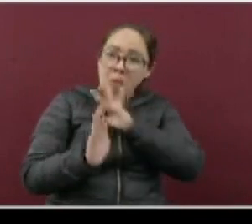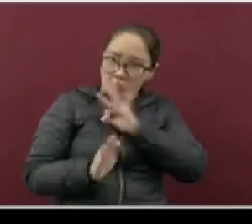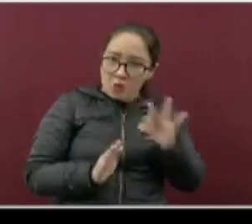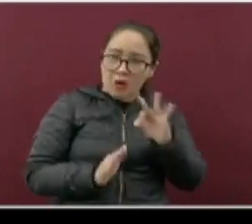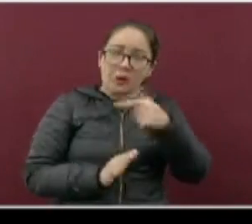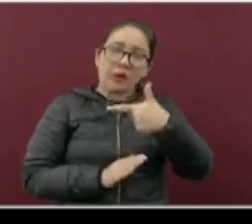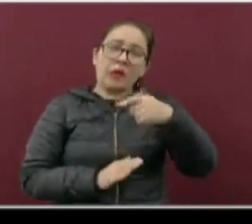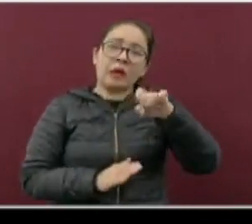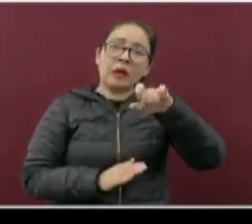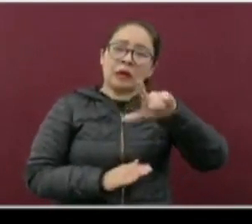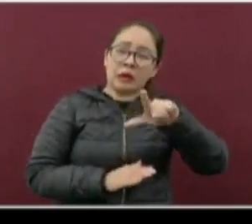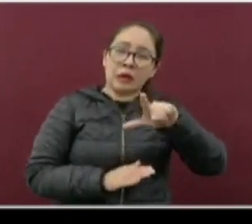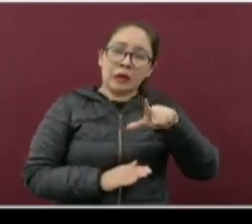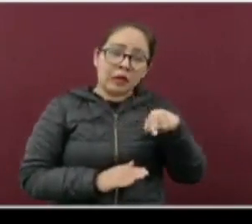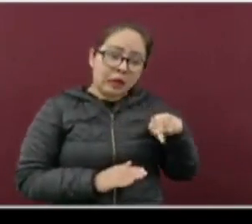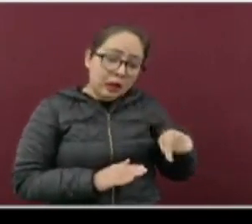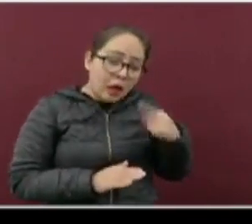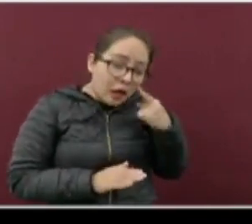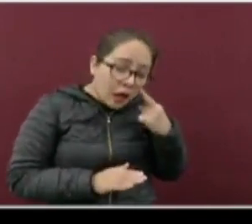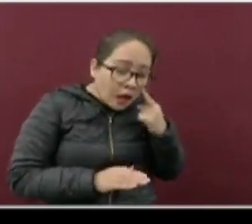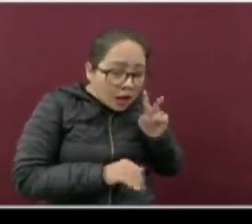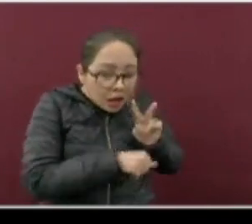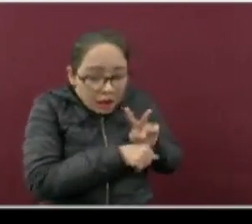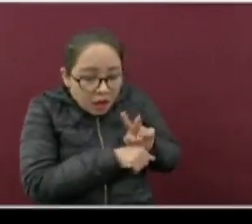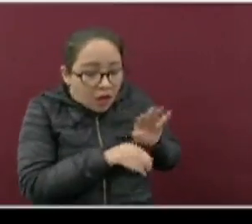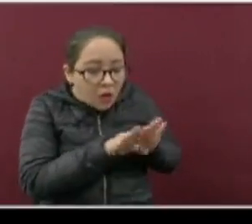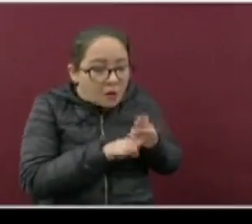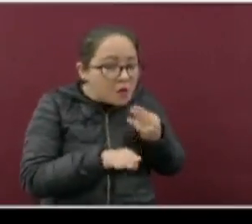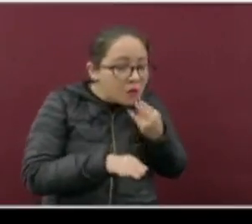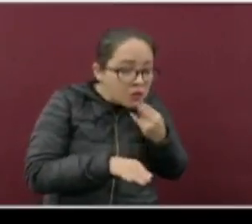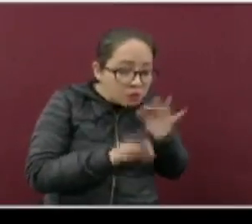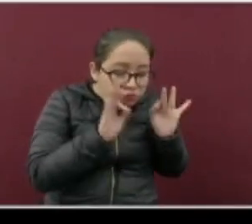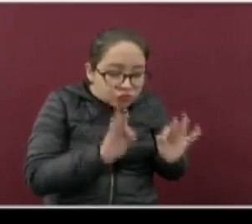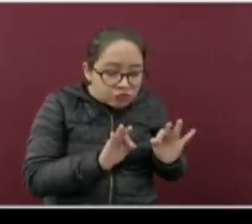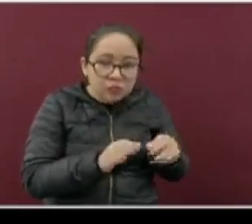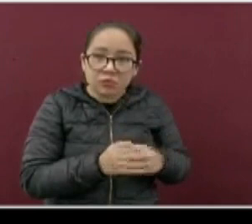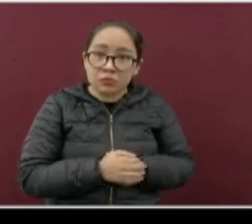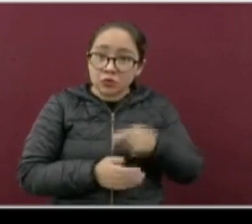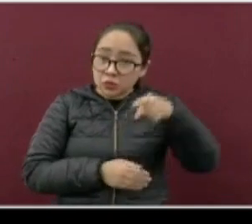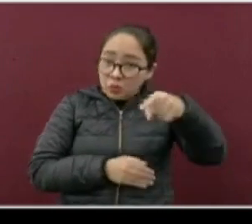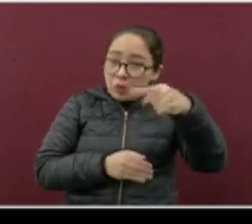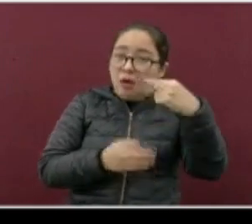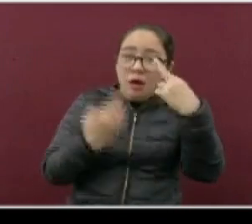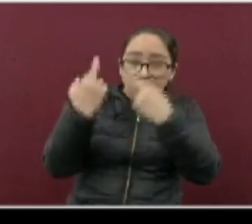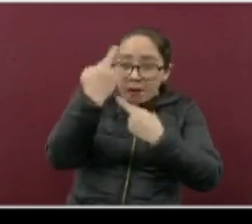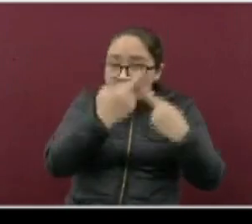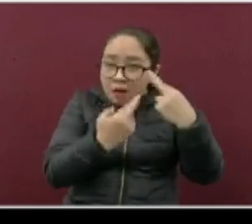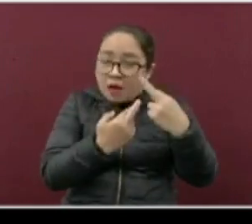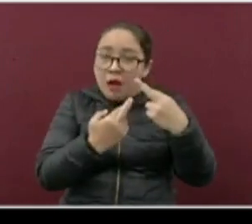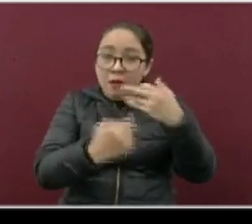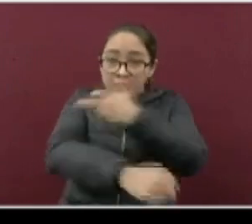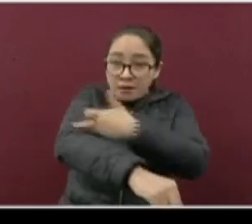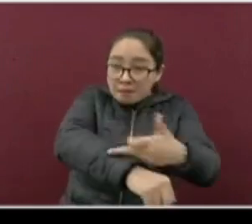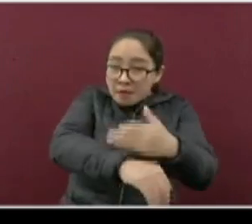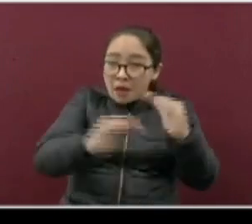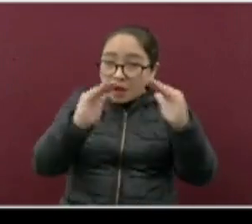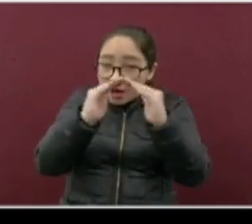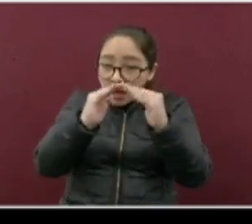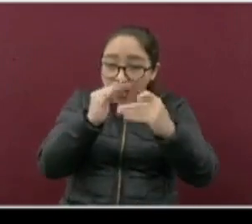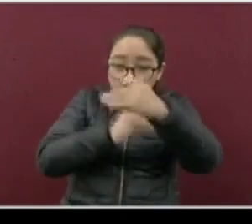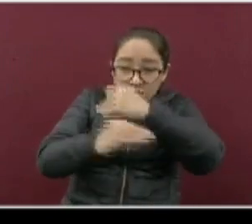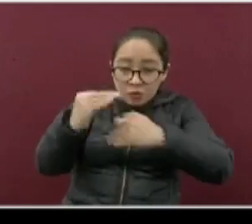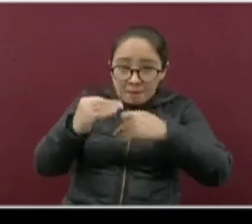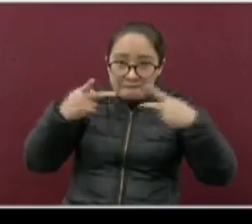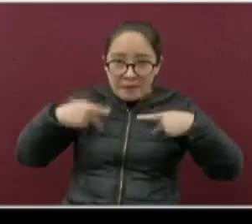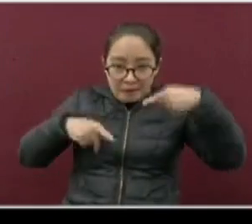para manos bajo su supervisión. Asegúrese de que todos los integrantes de su casa usen cubrebocas.